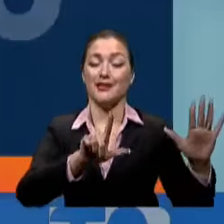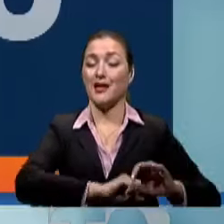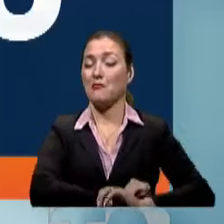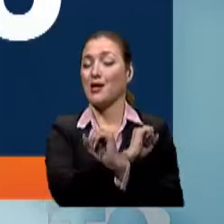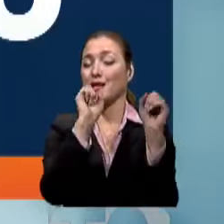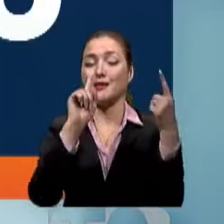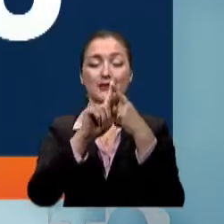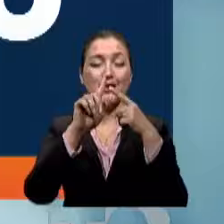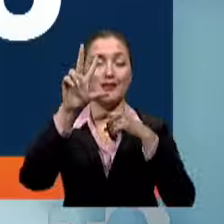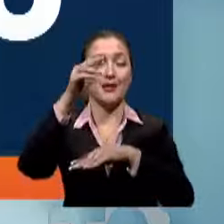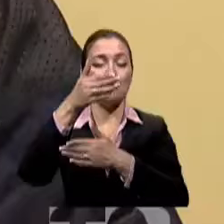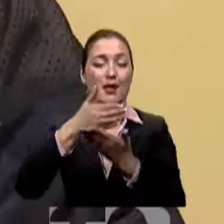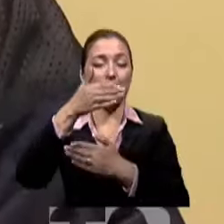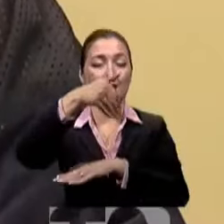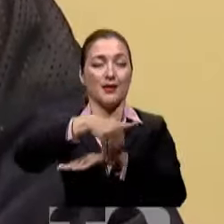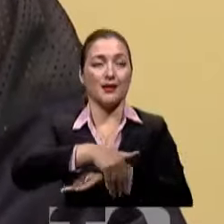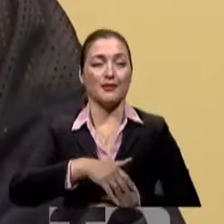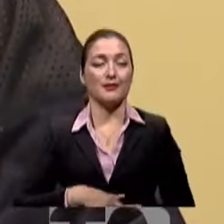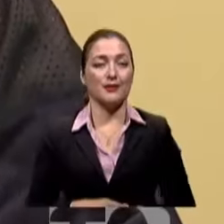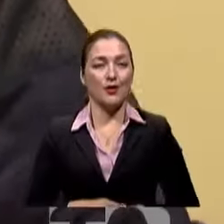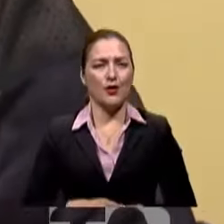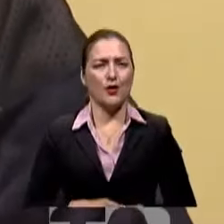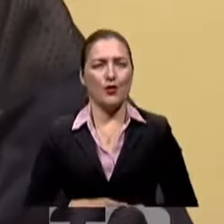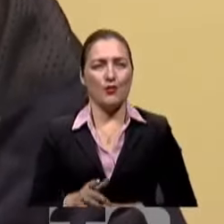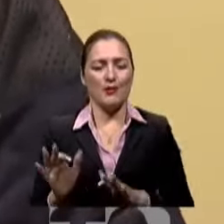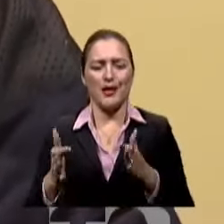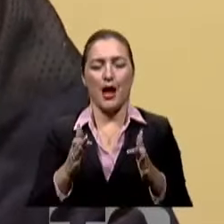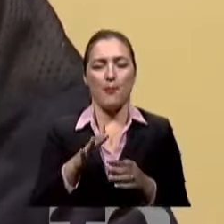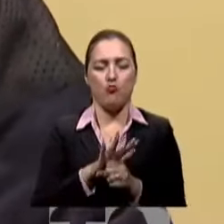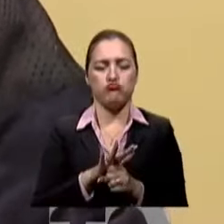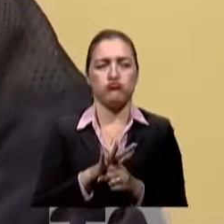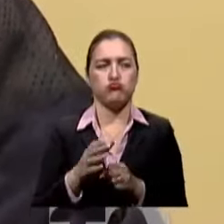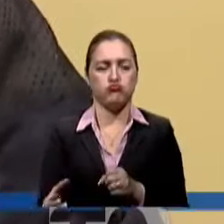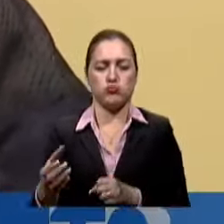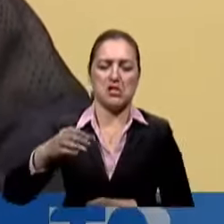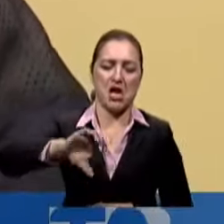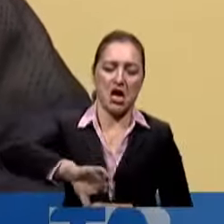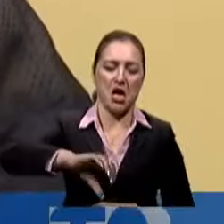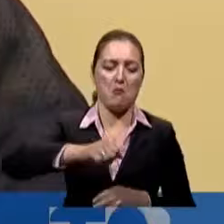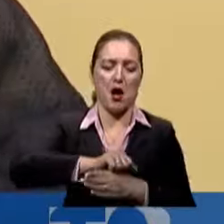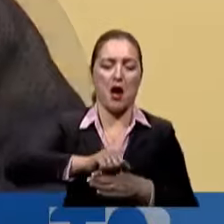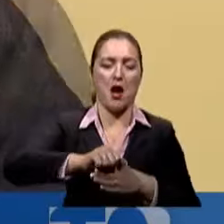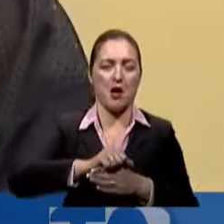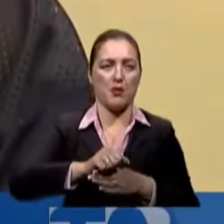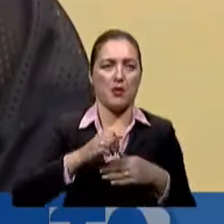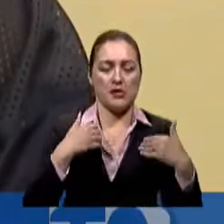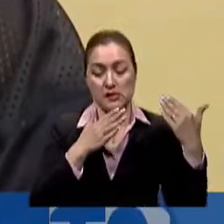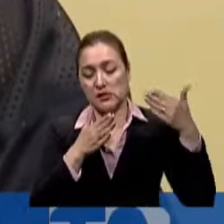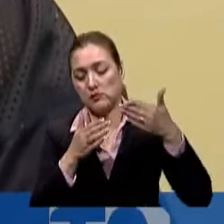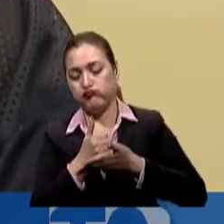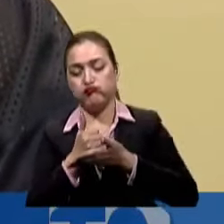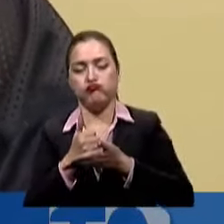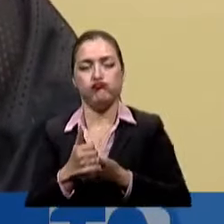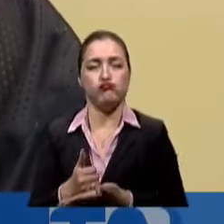mañana hasta las 3:30 de la tarde. Le saco mucho provecho a la terapia ocupacional ya que me ayuda a... Acá una forma de canalizarme ayuda bastante